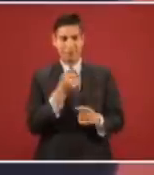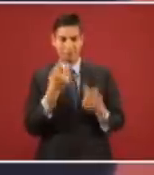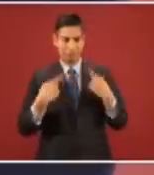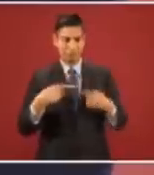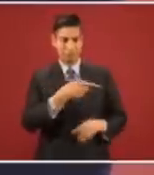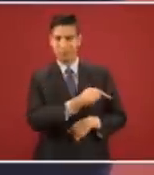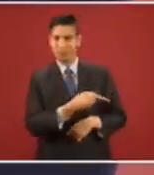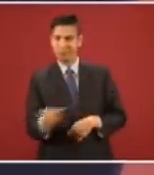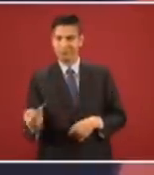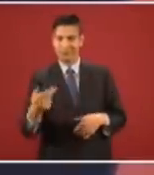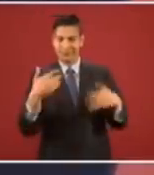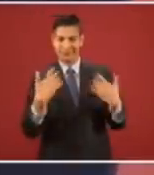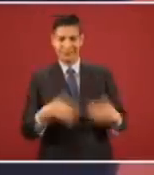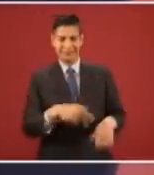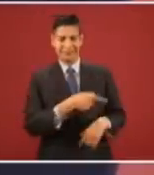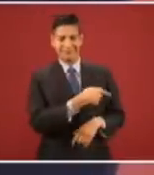para que la migración